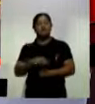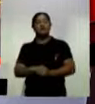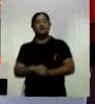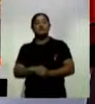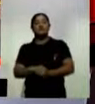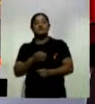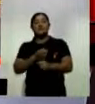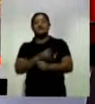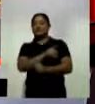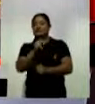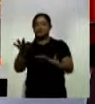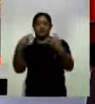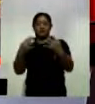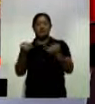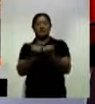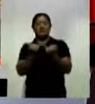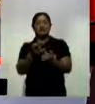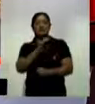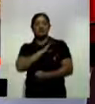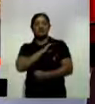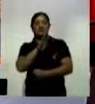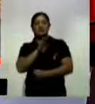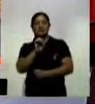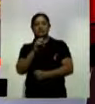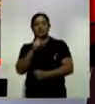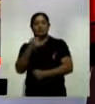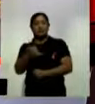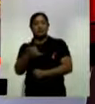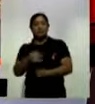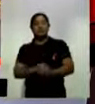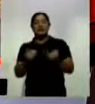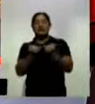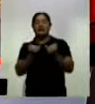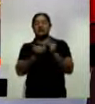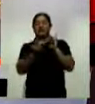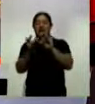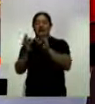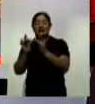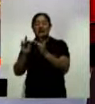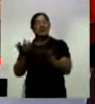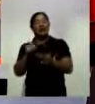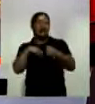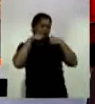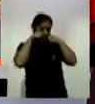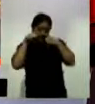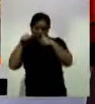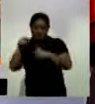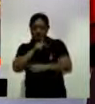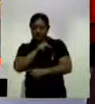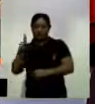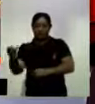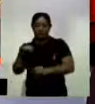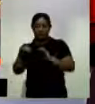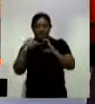esta emisión, y también para nuestra querida Betty Briones Padilla, que también está en línea a través del streaming. Estamos muy atentos a todos sus comentarios,